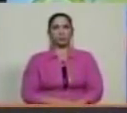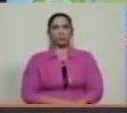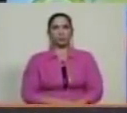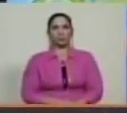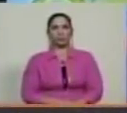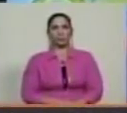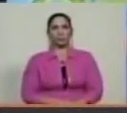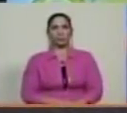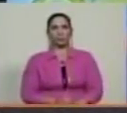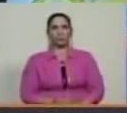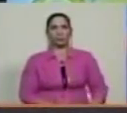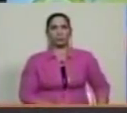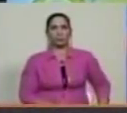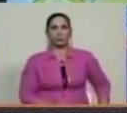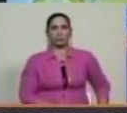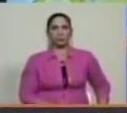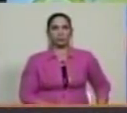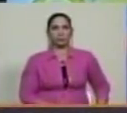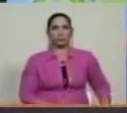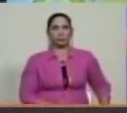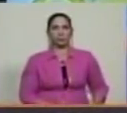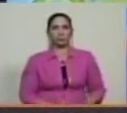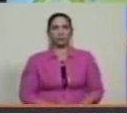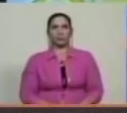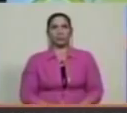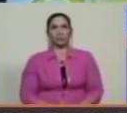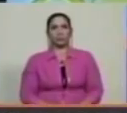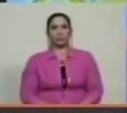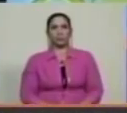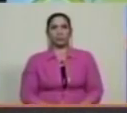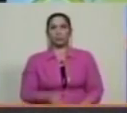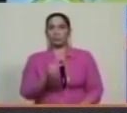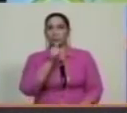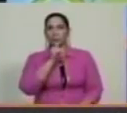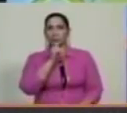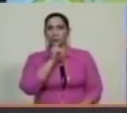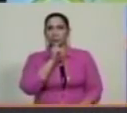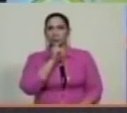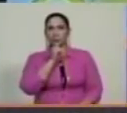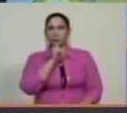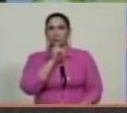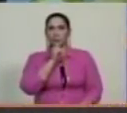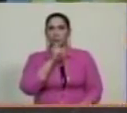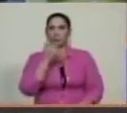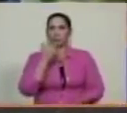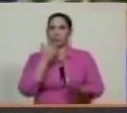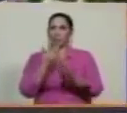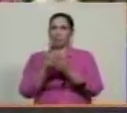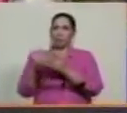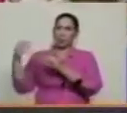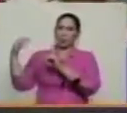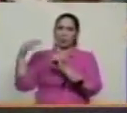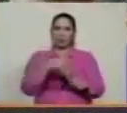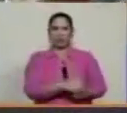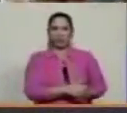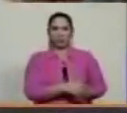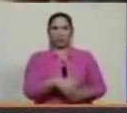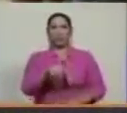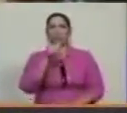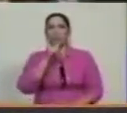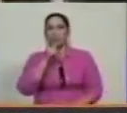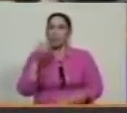Y es instrucción al Partido Socialista Unido de Venezuela. ¿Quién esté pidiendo intervenciones? ¿Quién esté